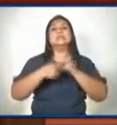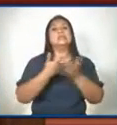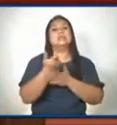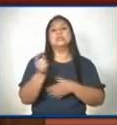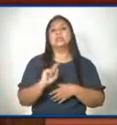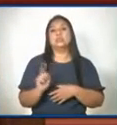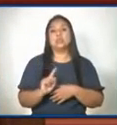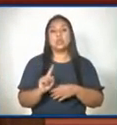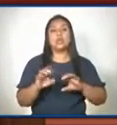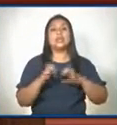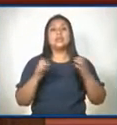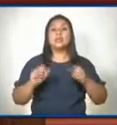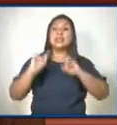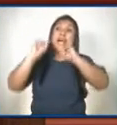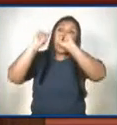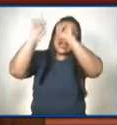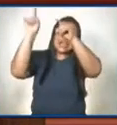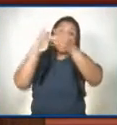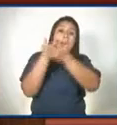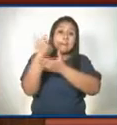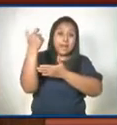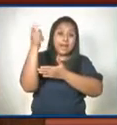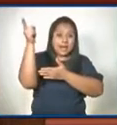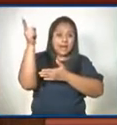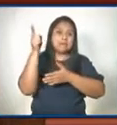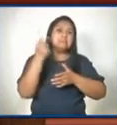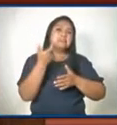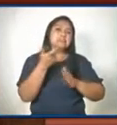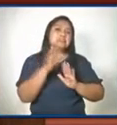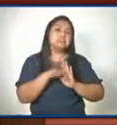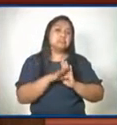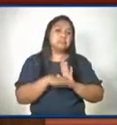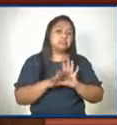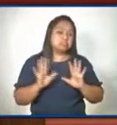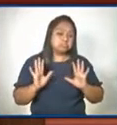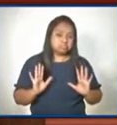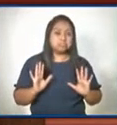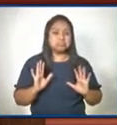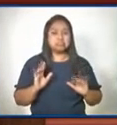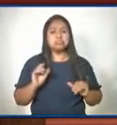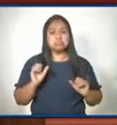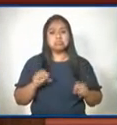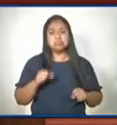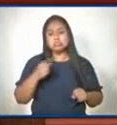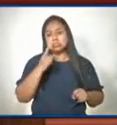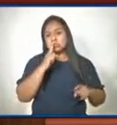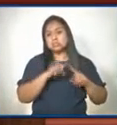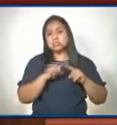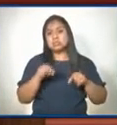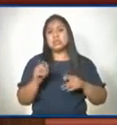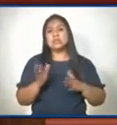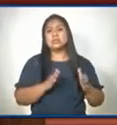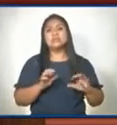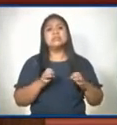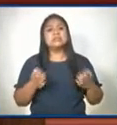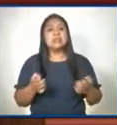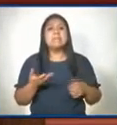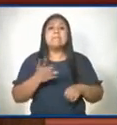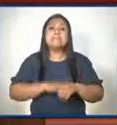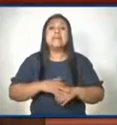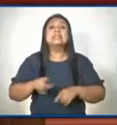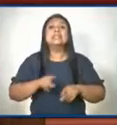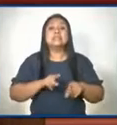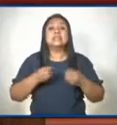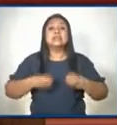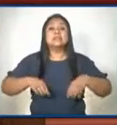los compra en el otro mercado los adquiere a un precio más competitivo, entonces hay más oportunidad de venderlos,